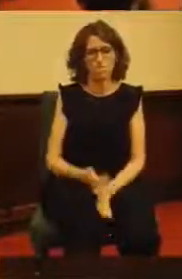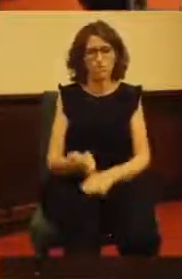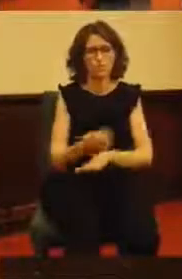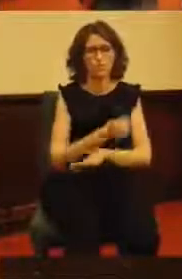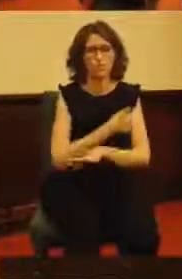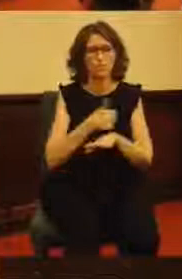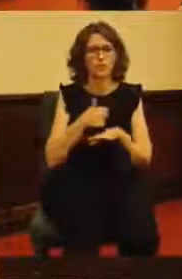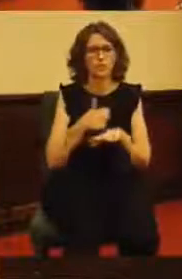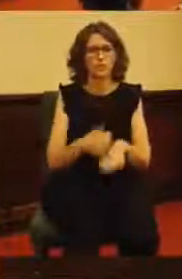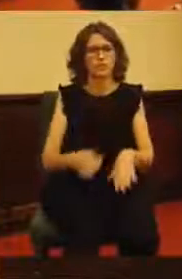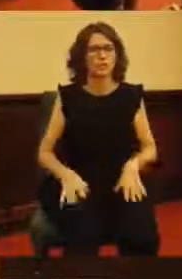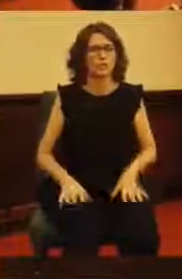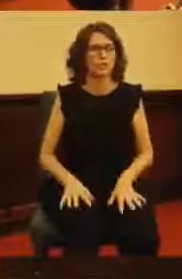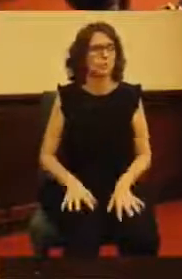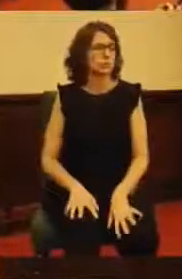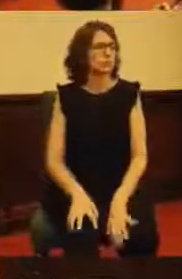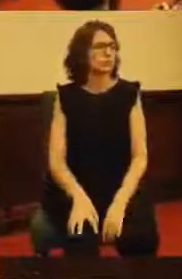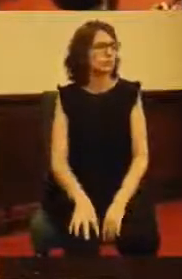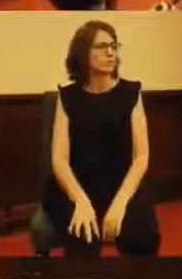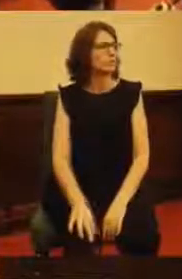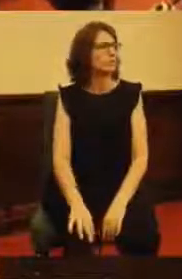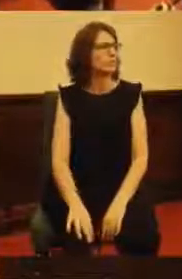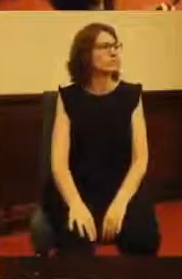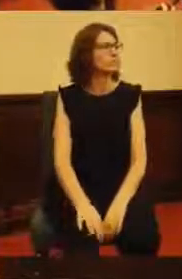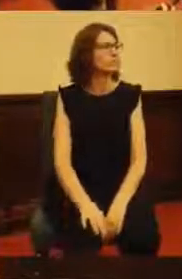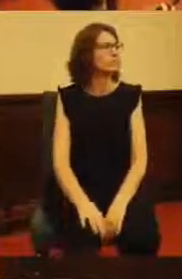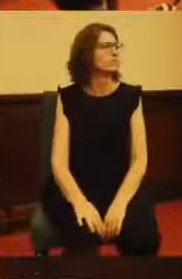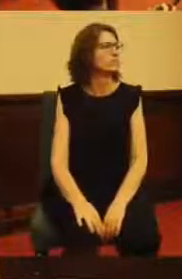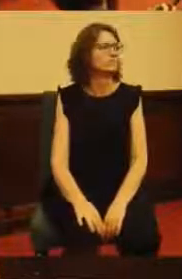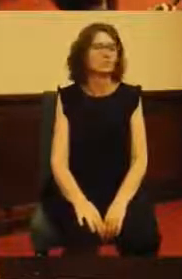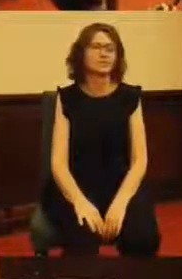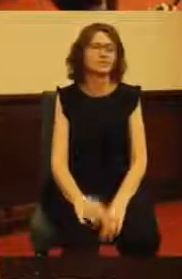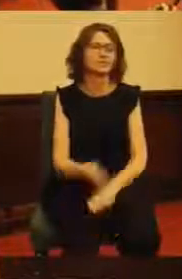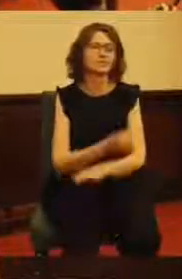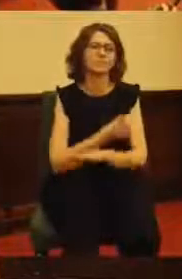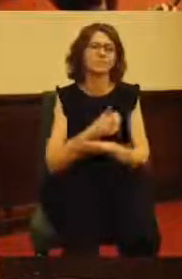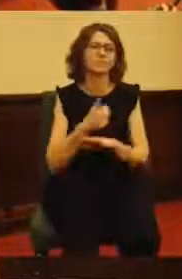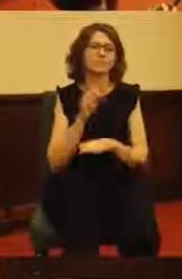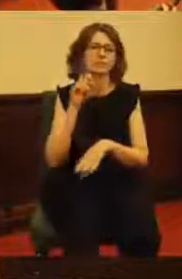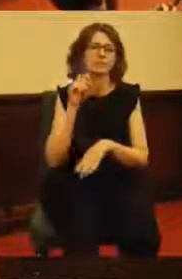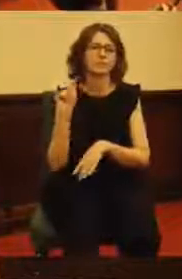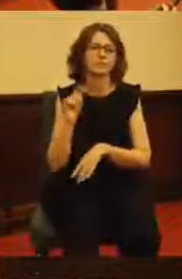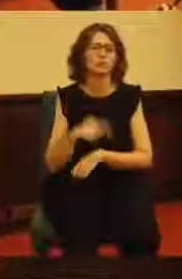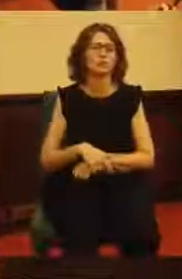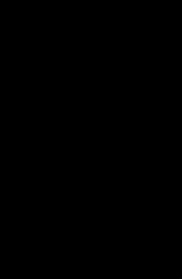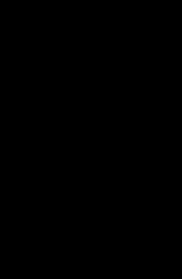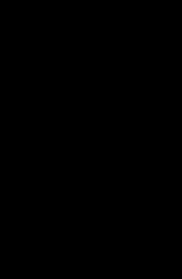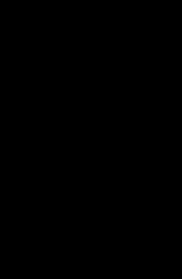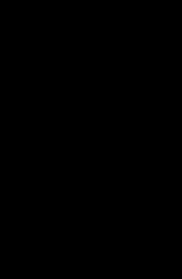le quedan 12 minutos. Pues desde Ciudadanos vamos a apoyar la bajada de IBI para el año 2020.